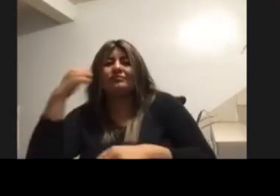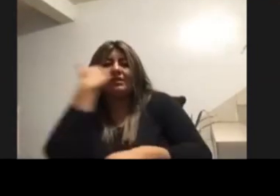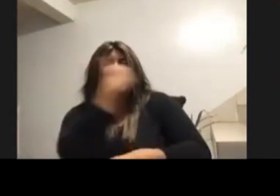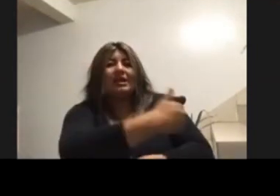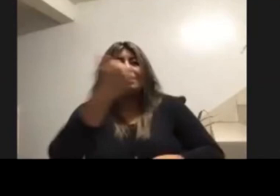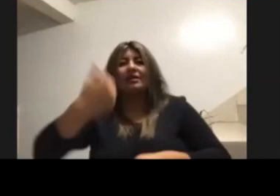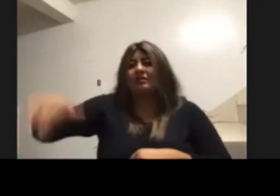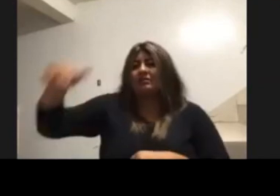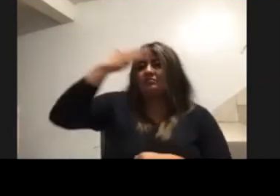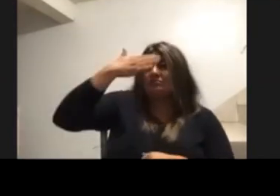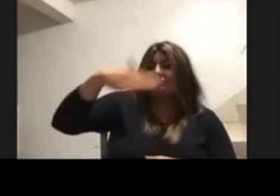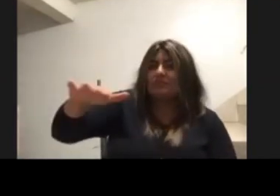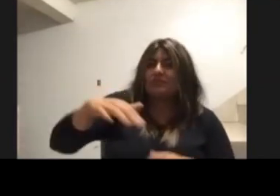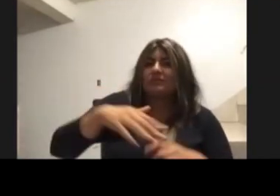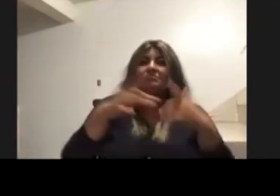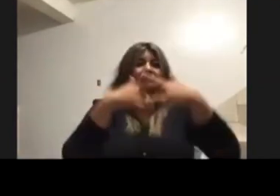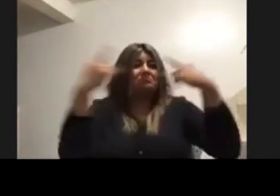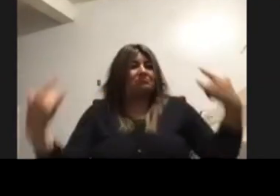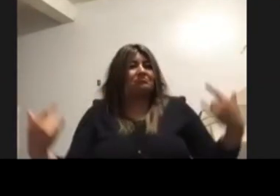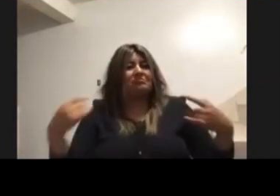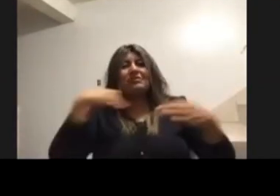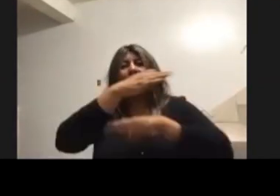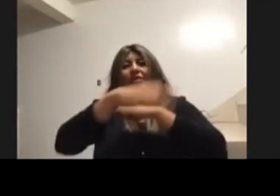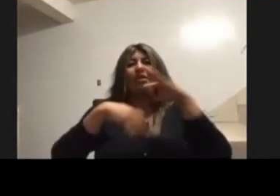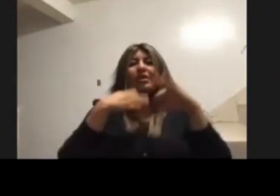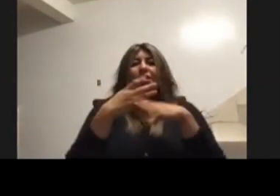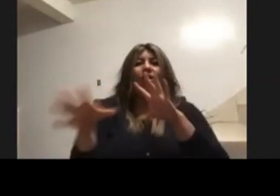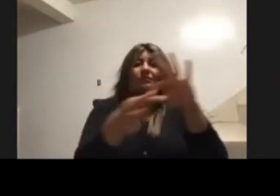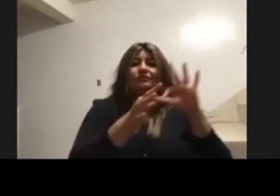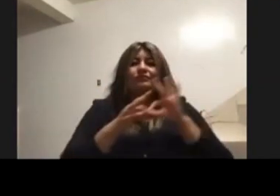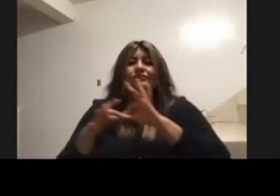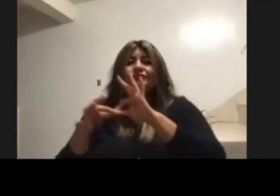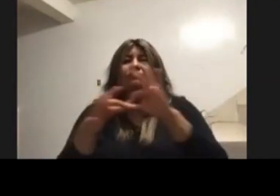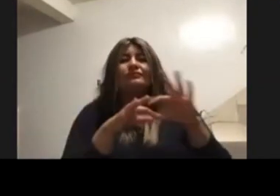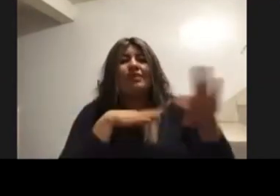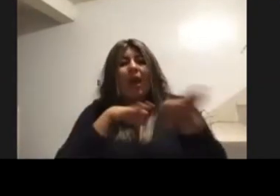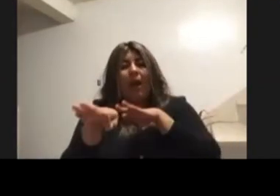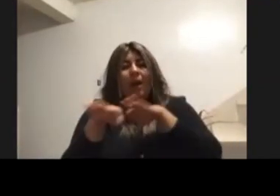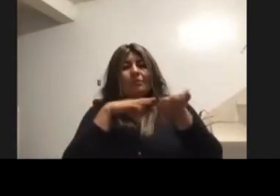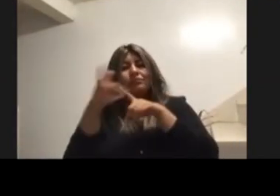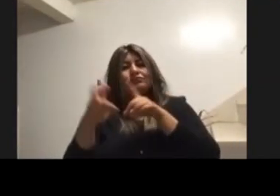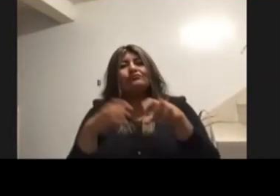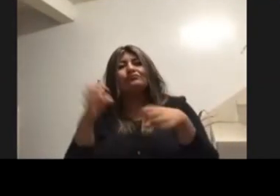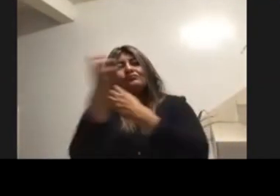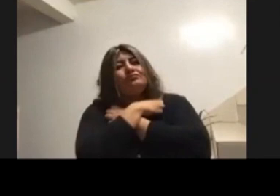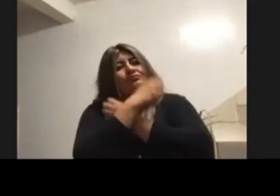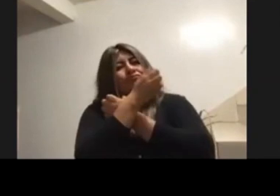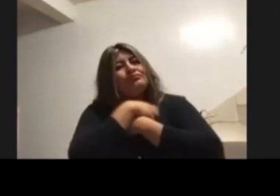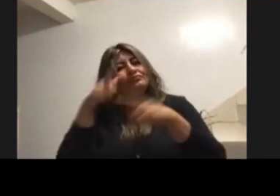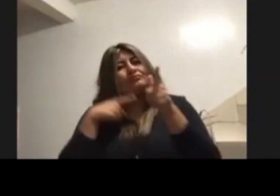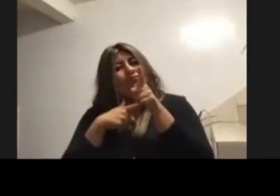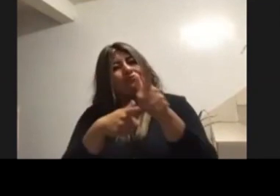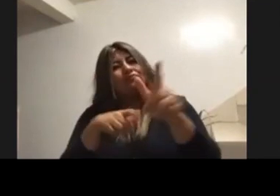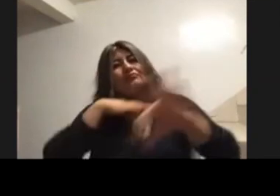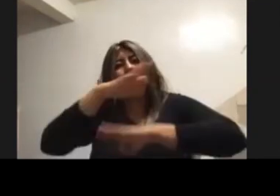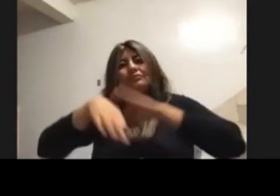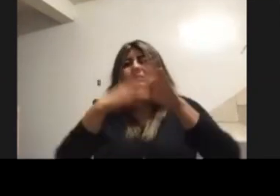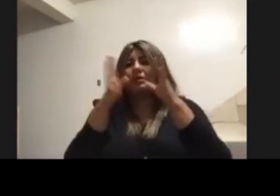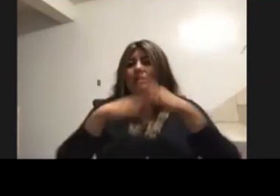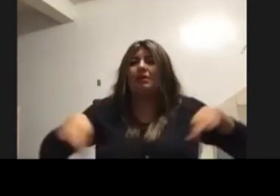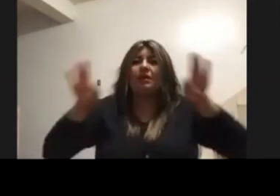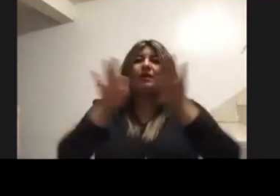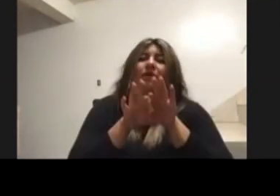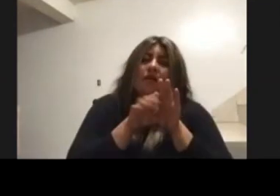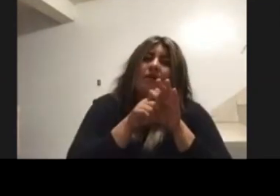sabe, desde lo que cada uno le representa la diversidad del alumnado y hacer